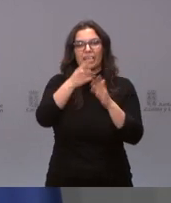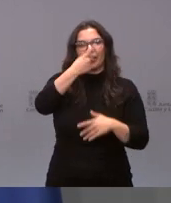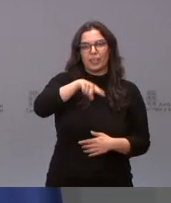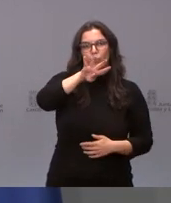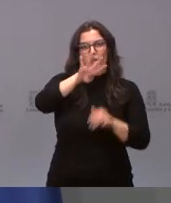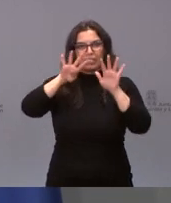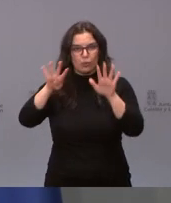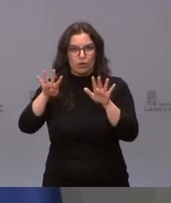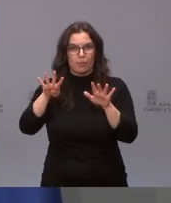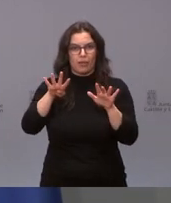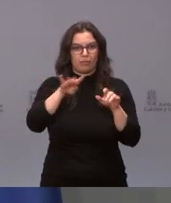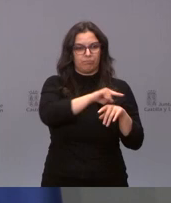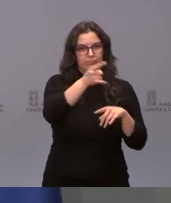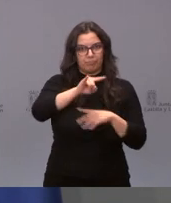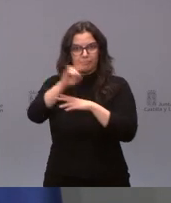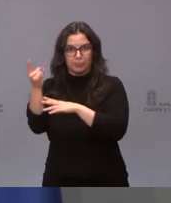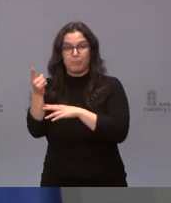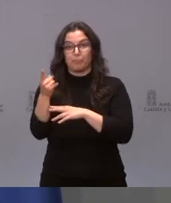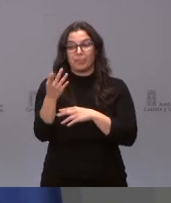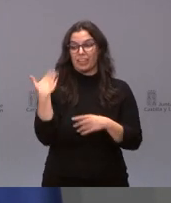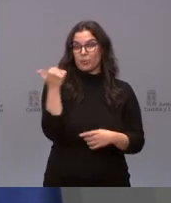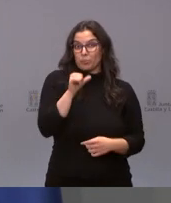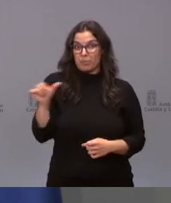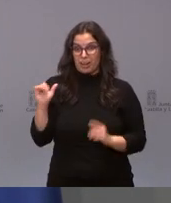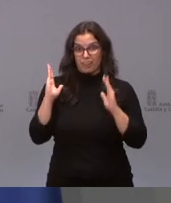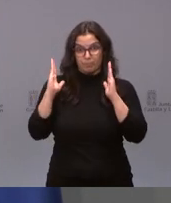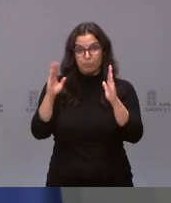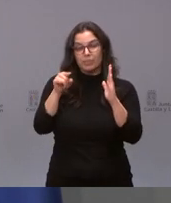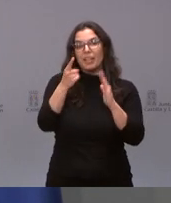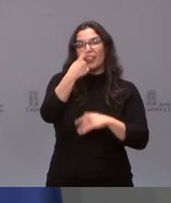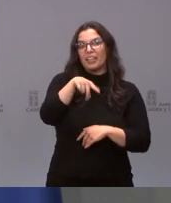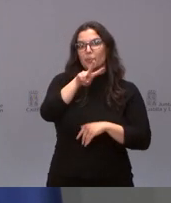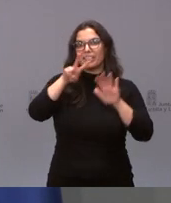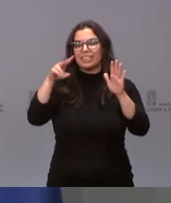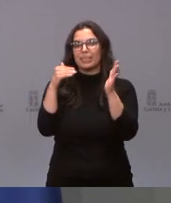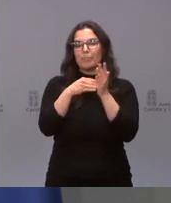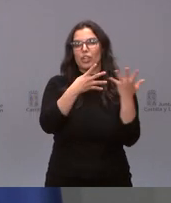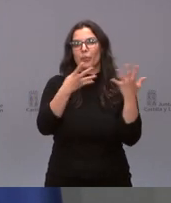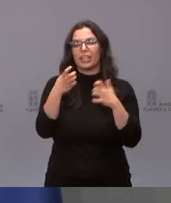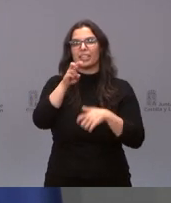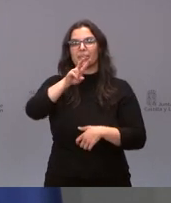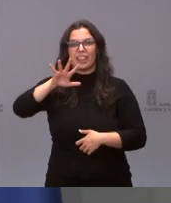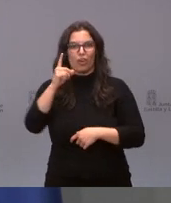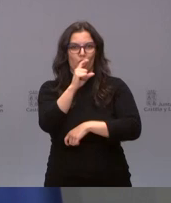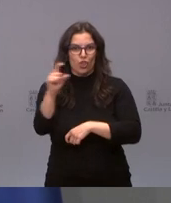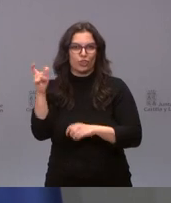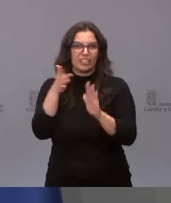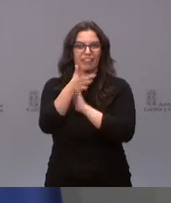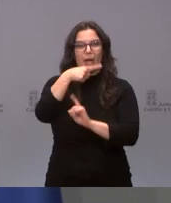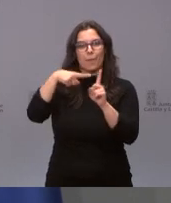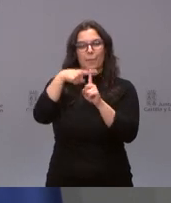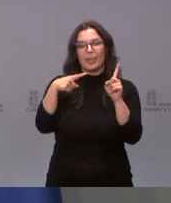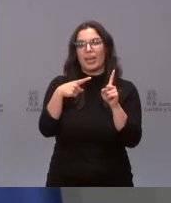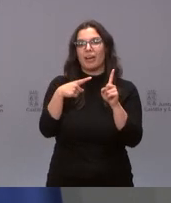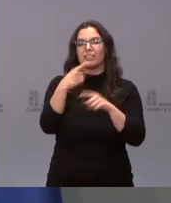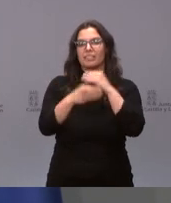dosis sólo en la última semana hemos administrado 126 mil 925 dosis una media de 18